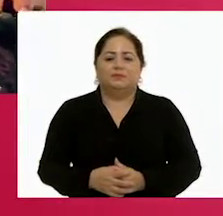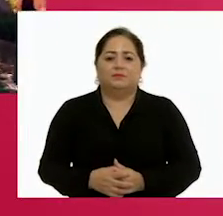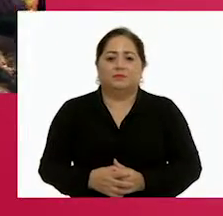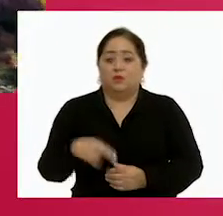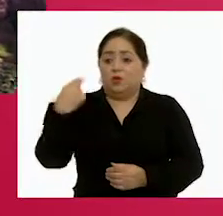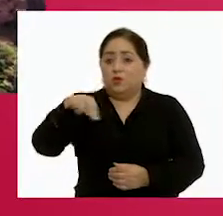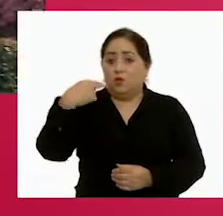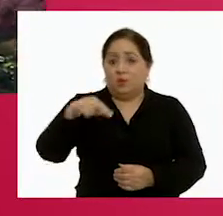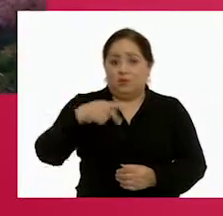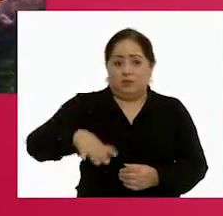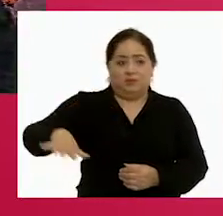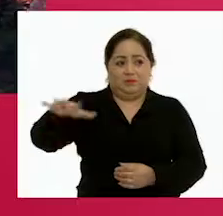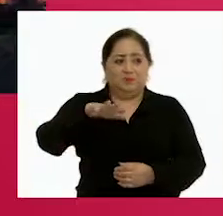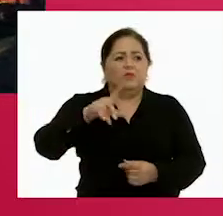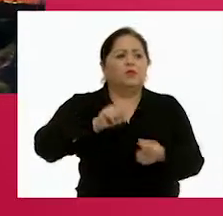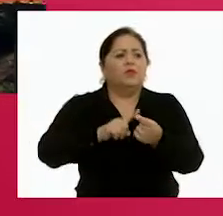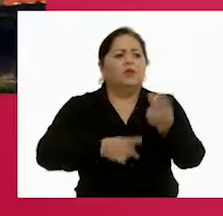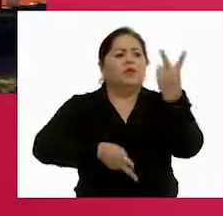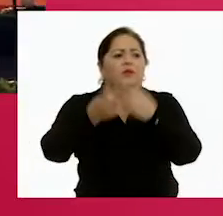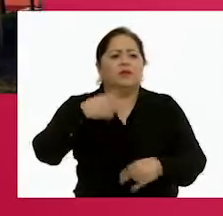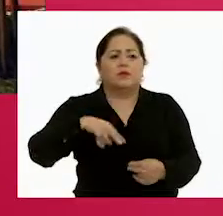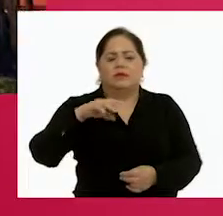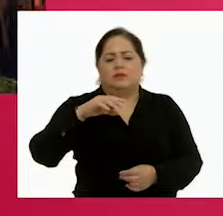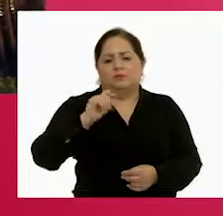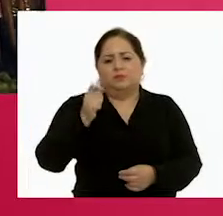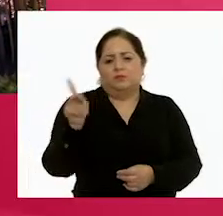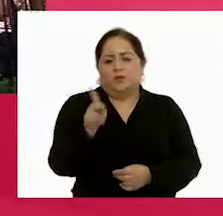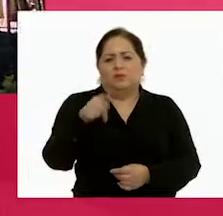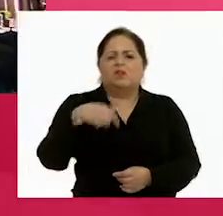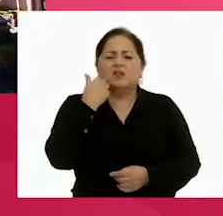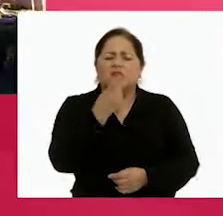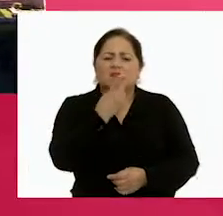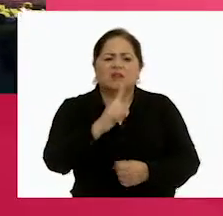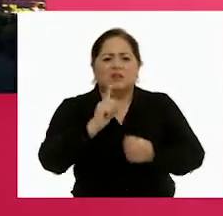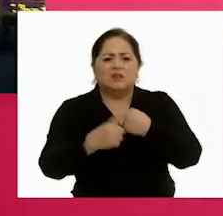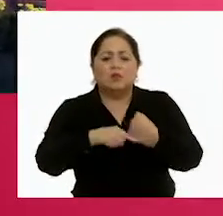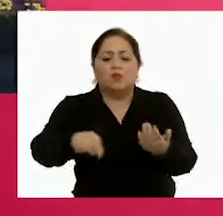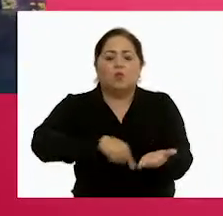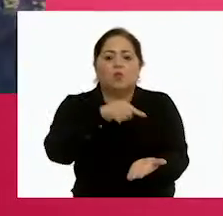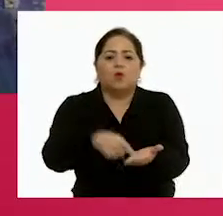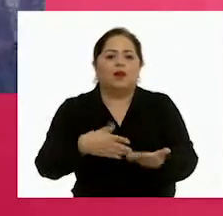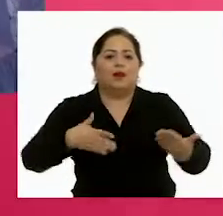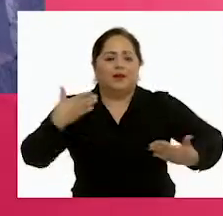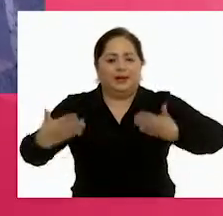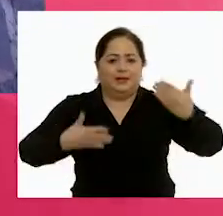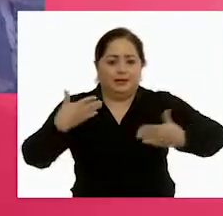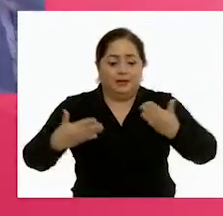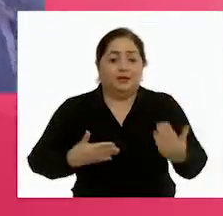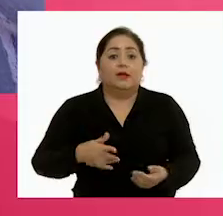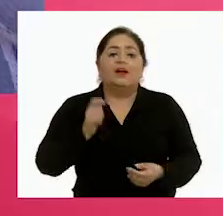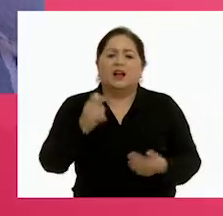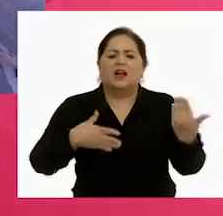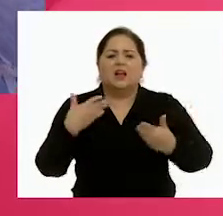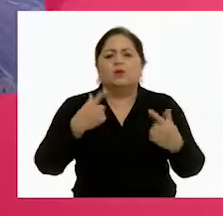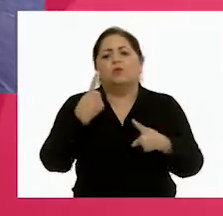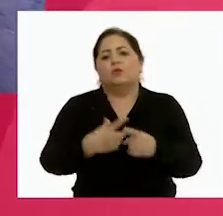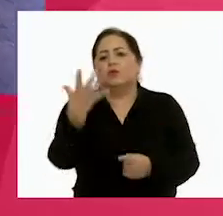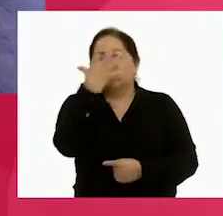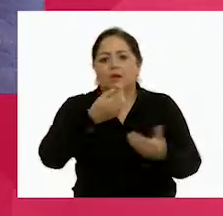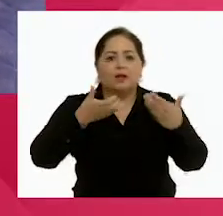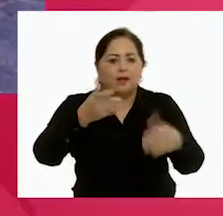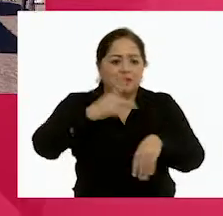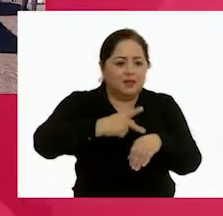El nombre de Huasca de Ocampo proviene de Huascasayola, que significa lugar de alegría. Alegría por sus hermosas